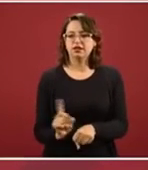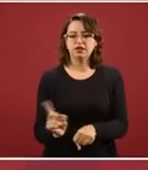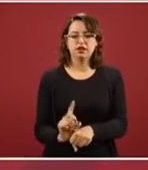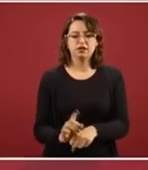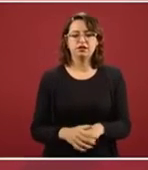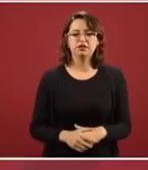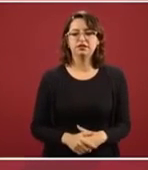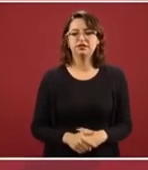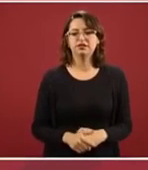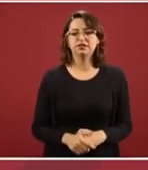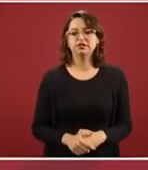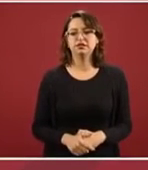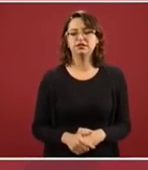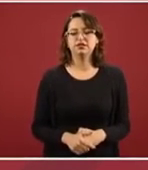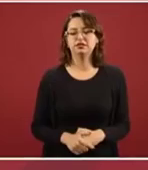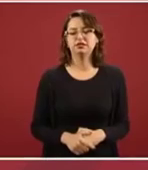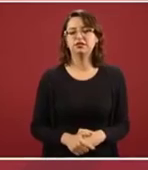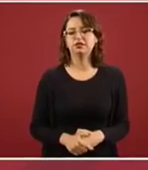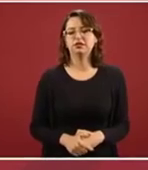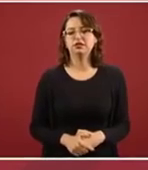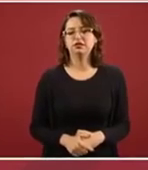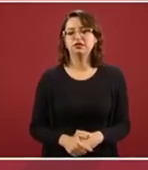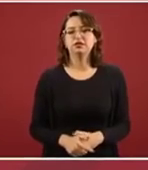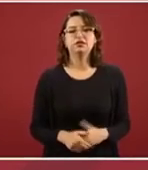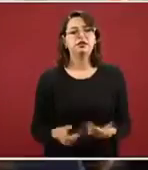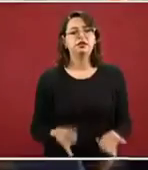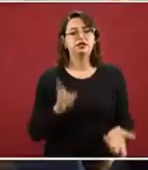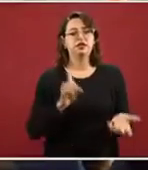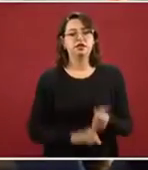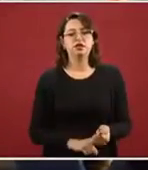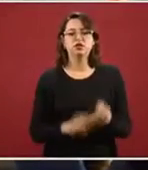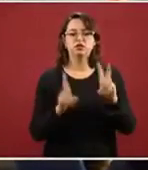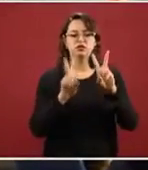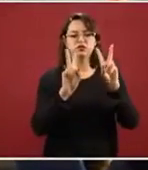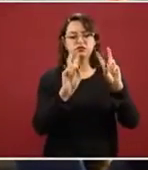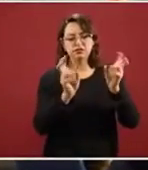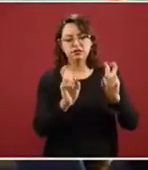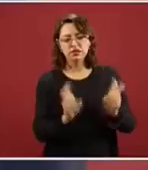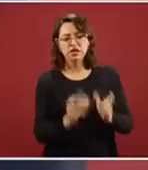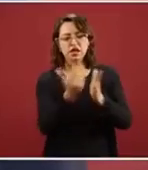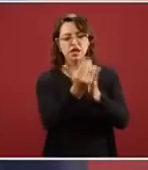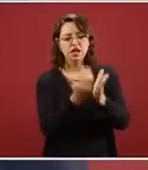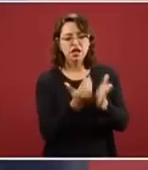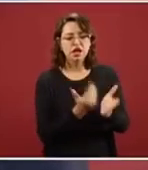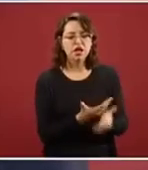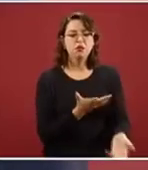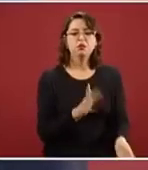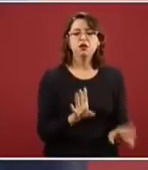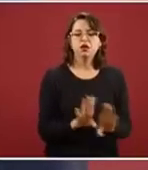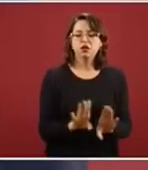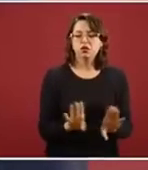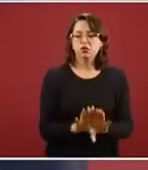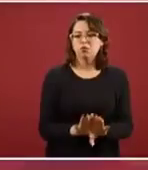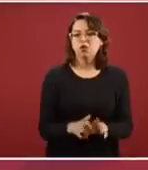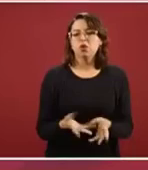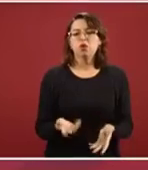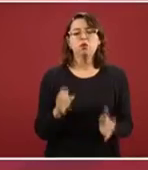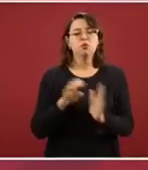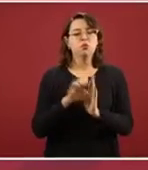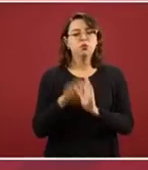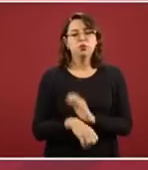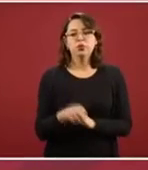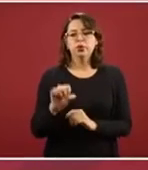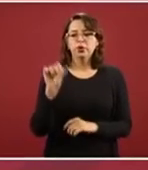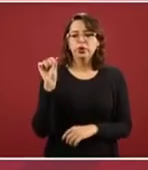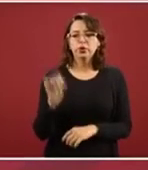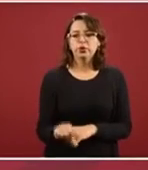cuál es la agenda del Gabinete de Seguridad, lo que se aborda. Por ejemplo, hoy